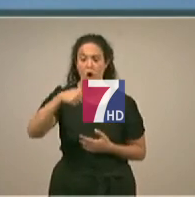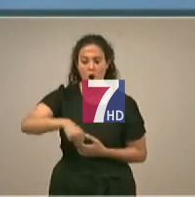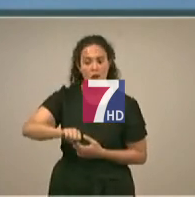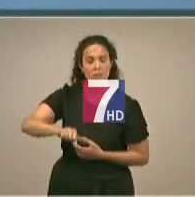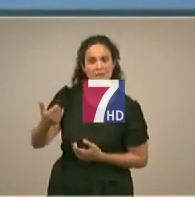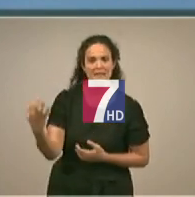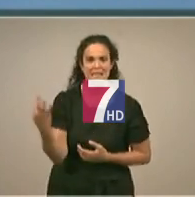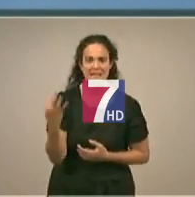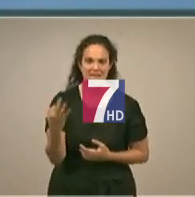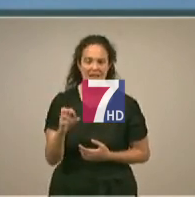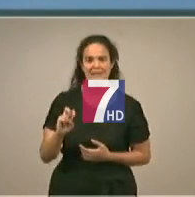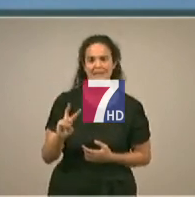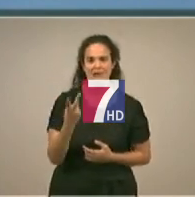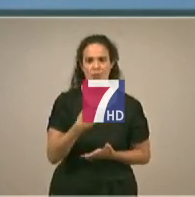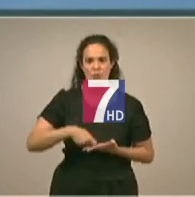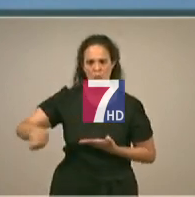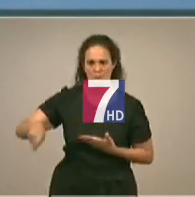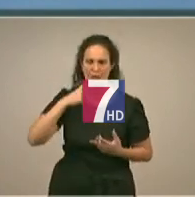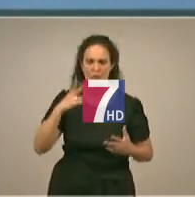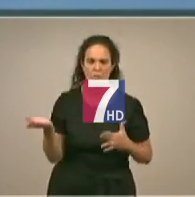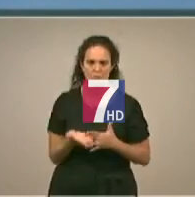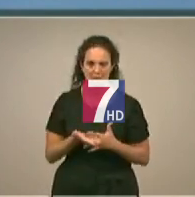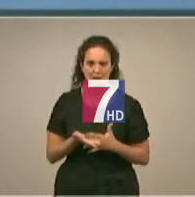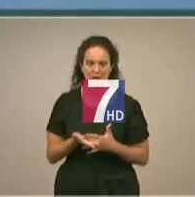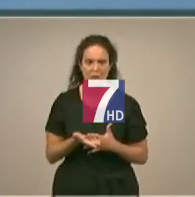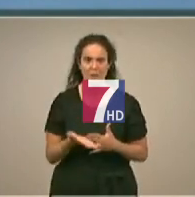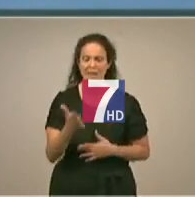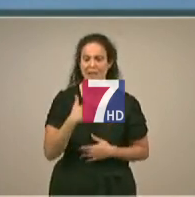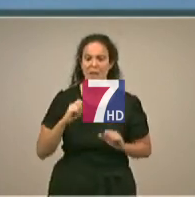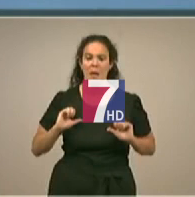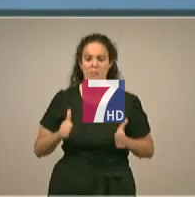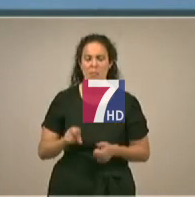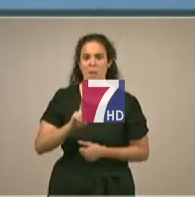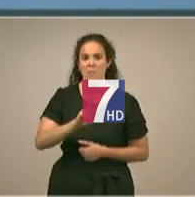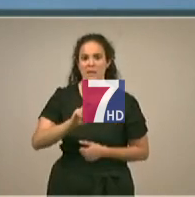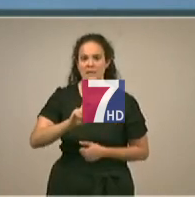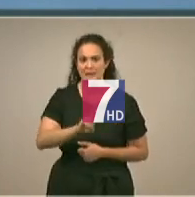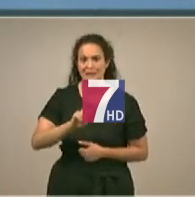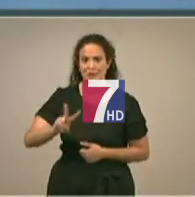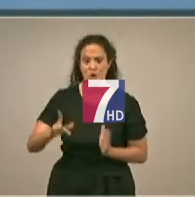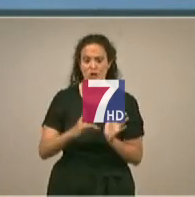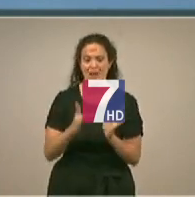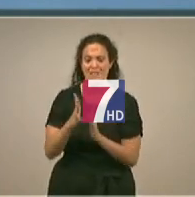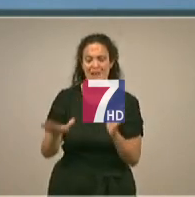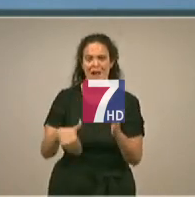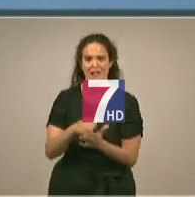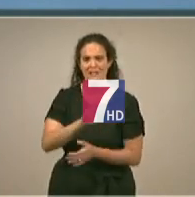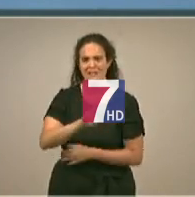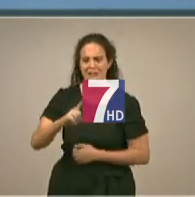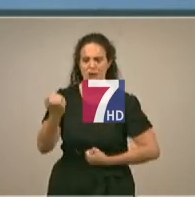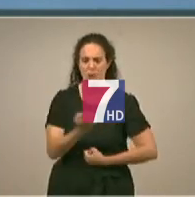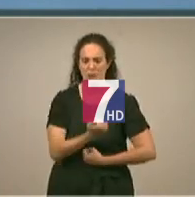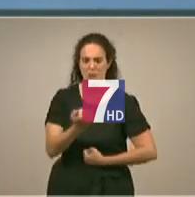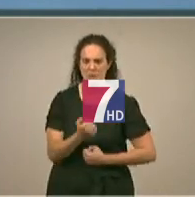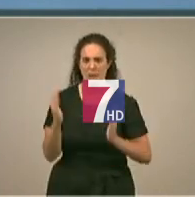hecho es aprobar el el pago del segundo periodo que va desde el 21 de abril desde el 22 de abril hasta el 31 de